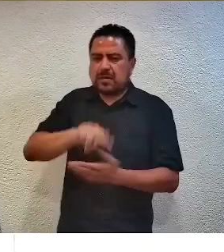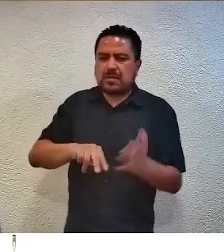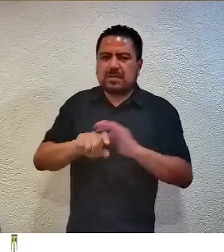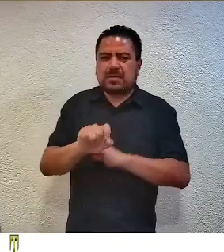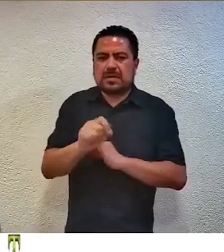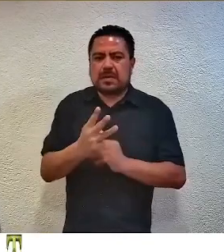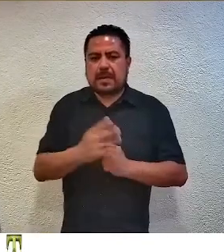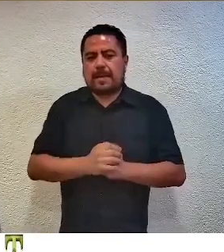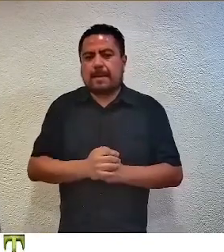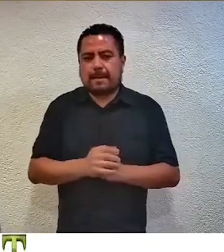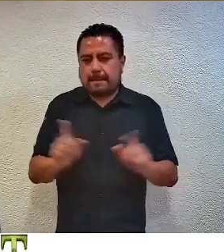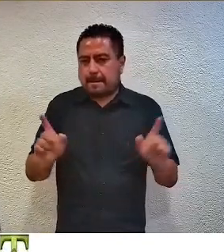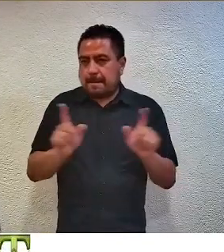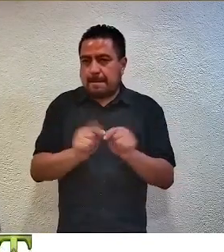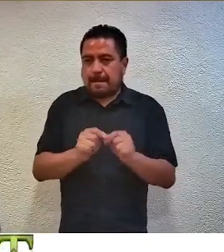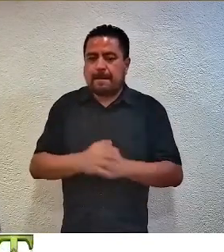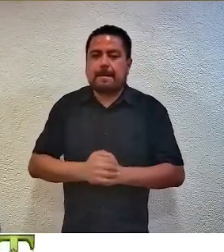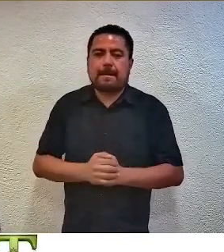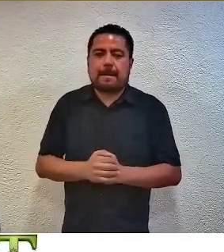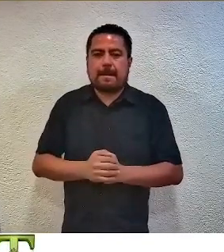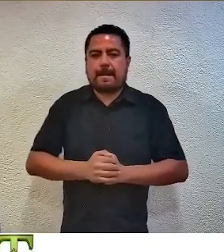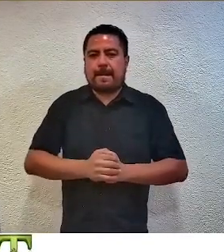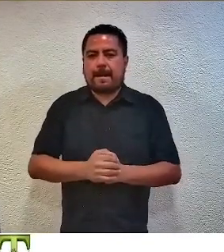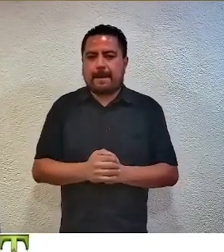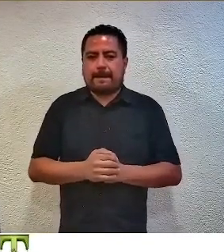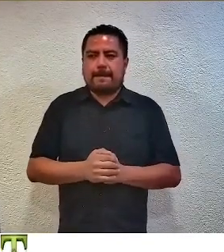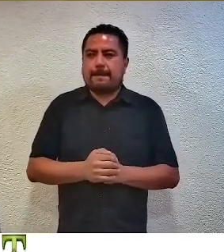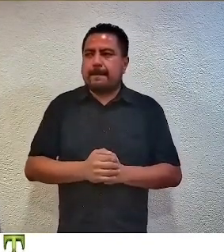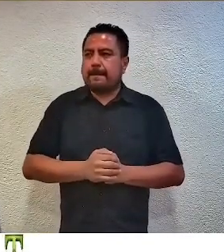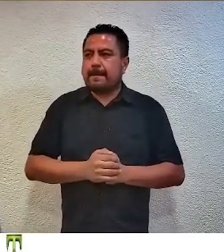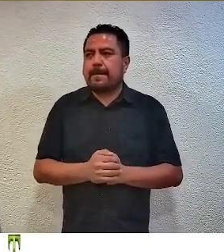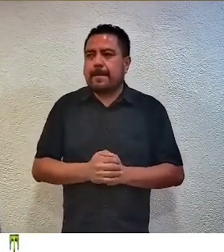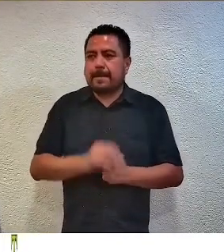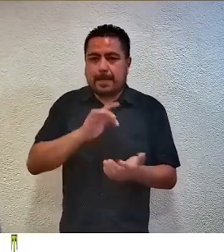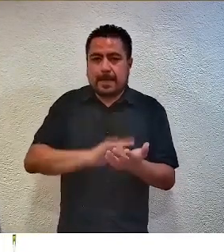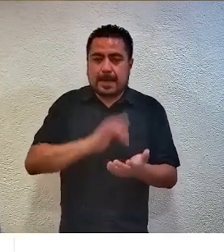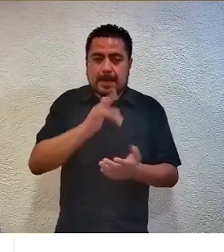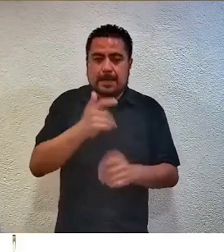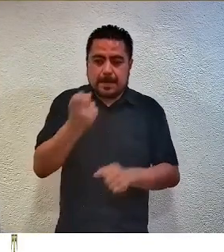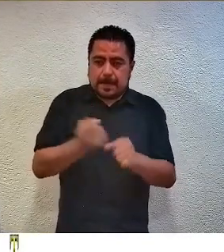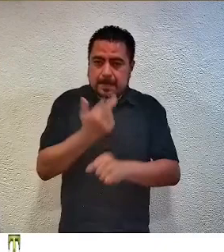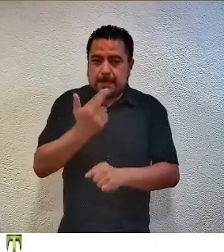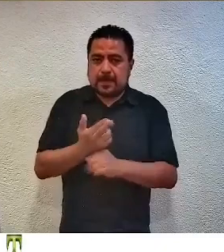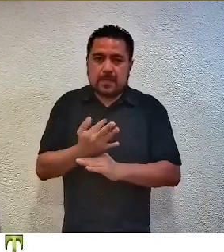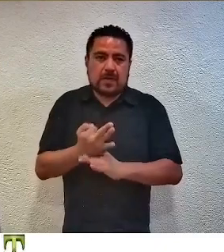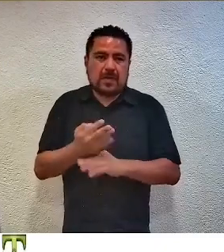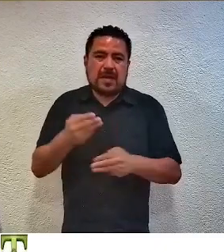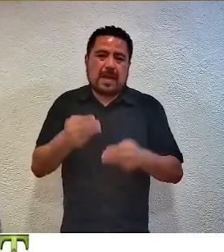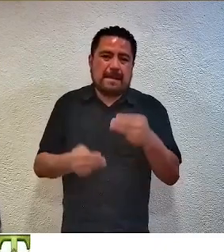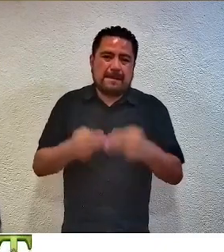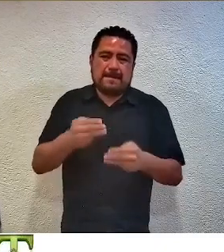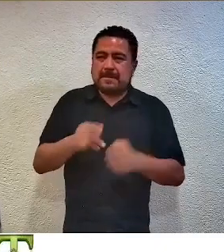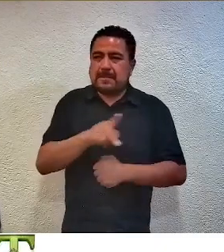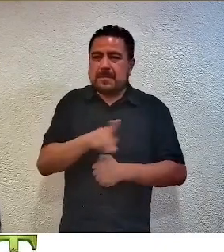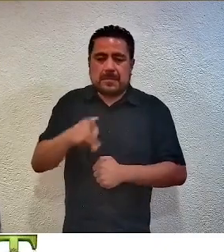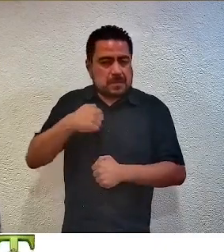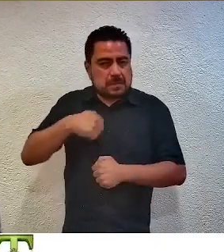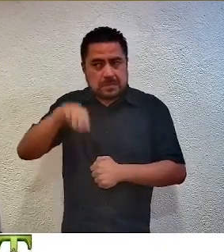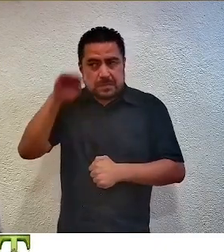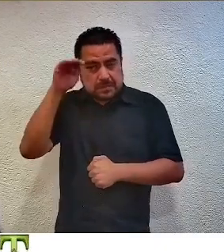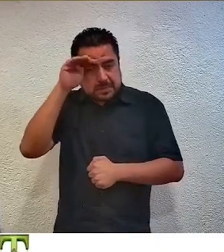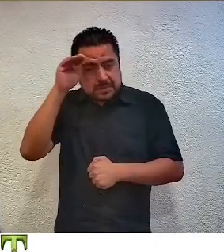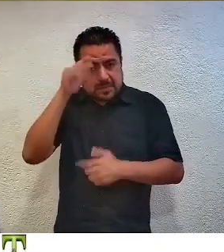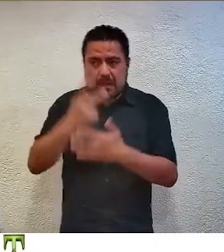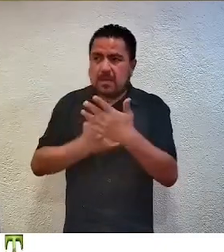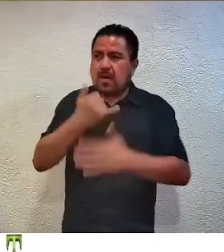IEPC-CCE-PES-11-2023. Es la cuenta, magistrada presidenta, magistradas, magistrado. Gracias, secretario. Magistradas, magistrado, está a nuestra consideración